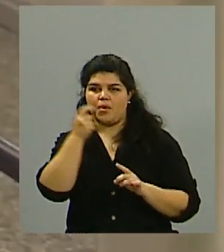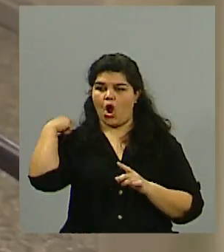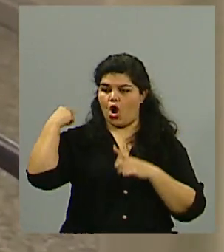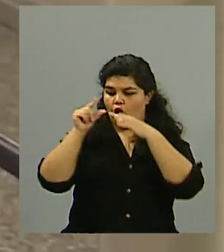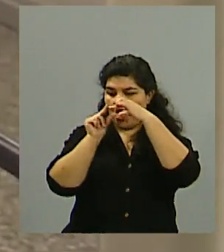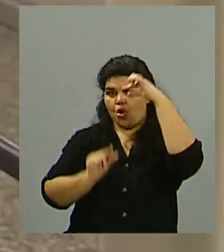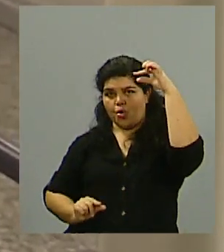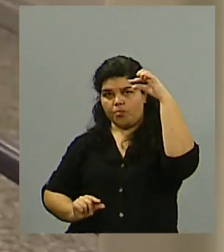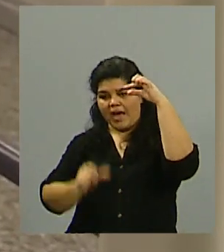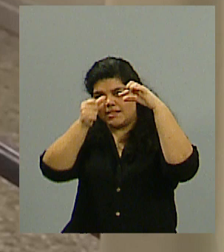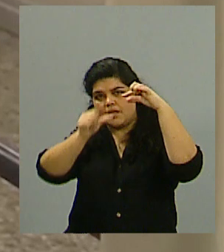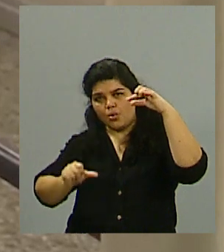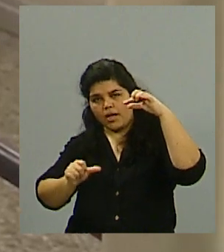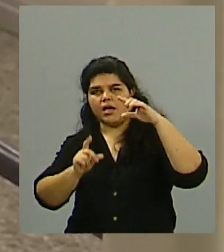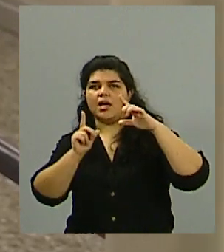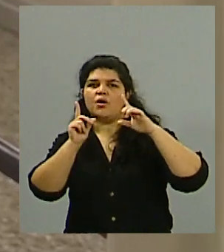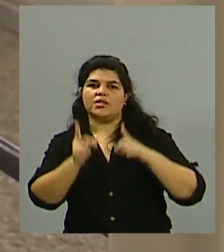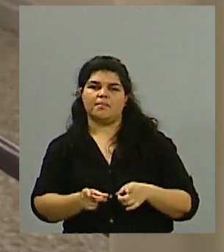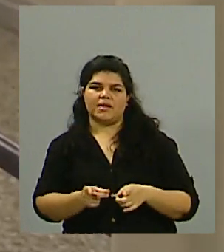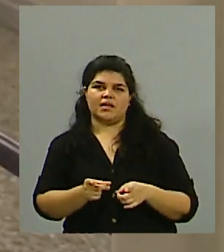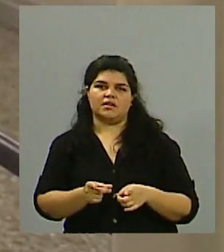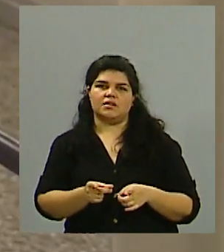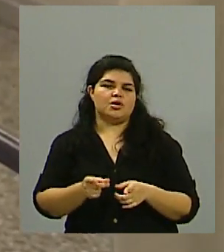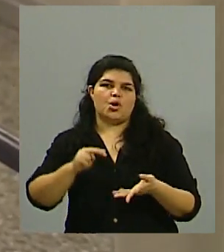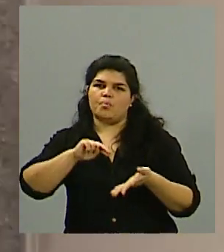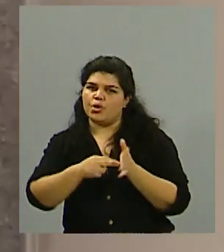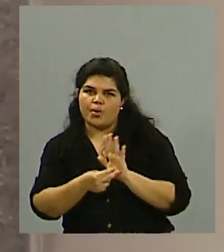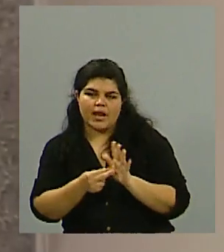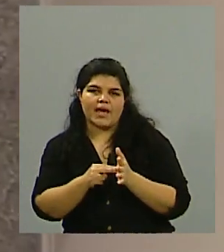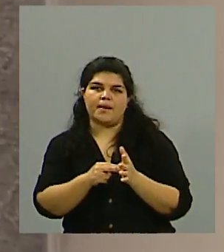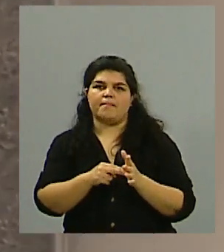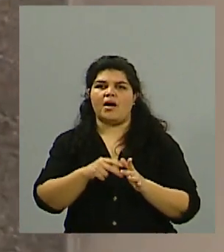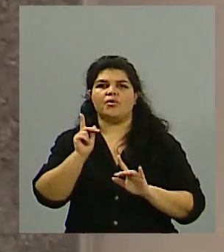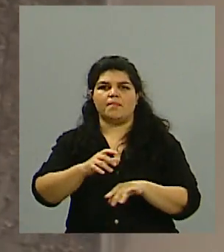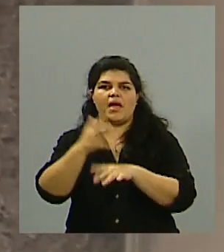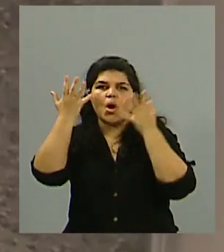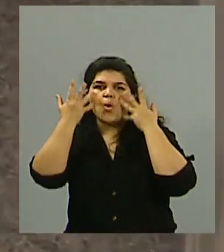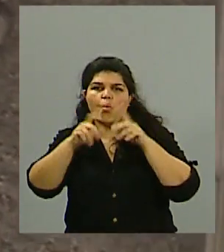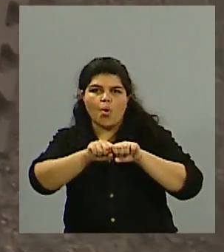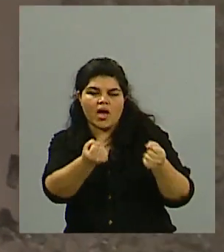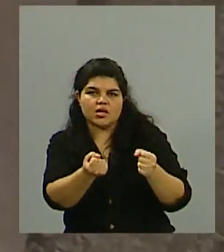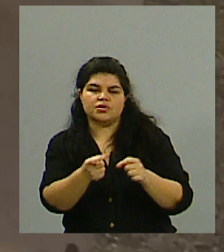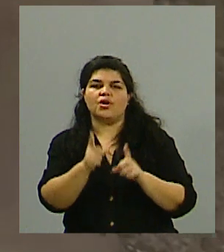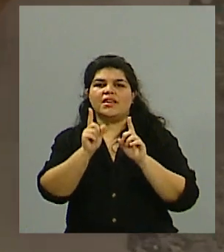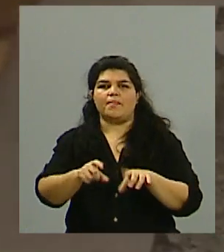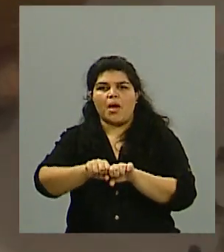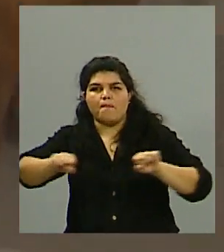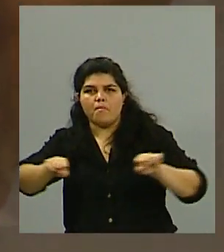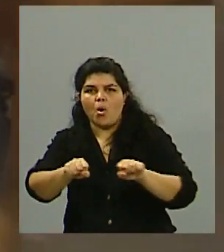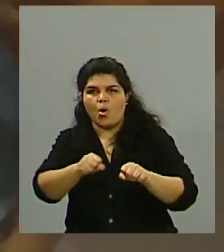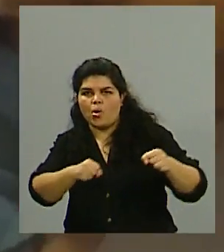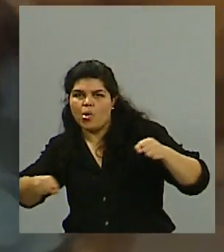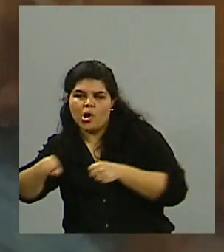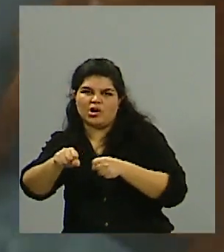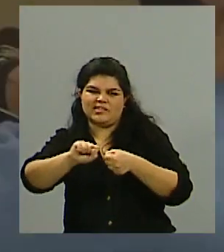o traumatismos postquirúrgicos, o sea, distintos tipos de fracturas, rupturas de ligamento cruzados, displasia de cadera.